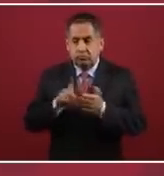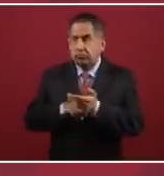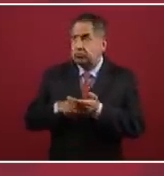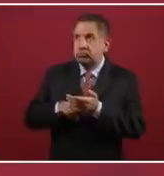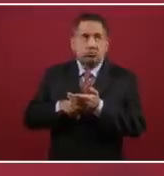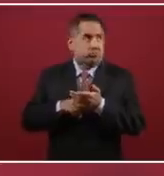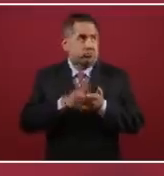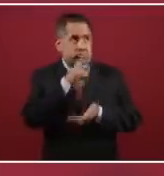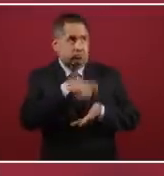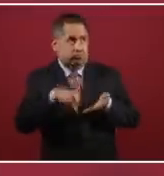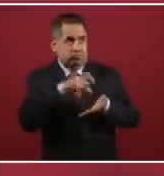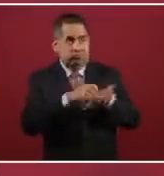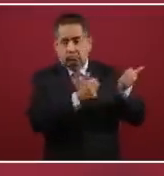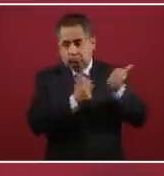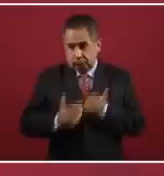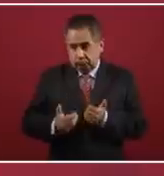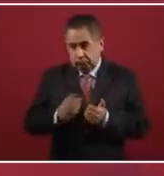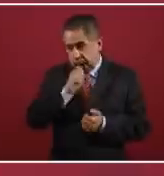quién comprar.